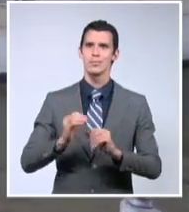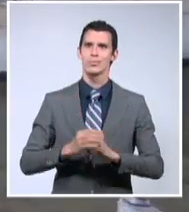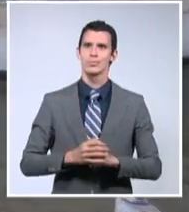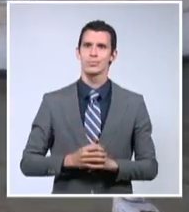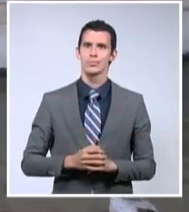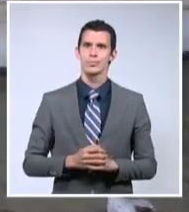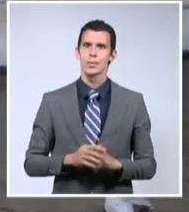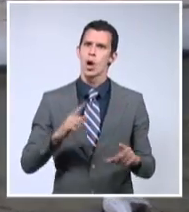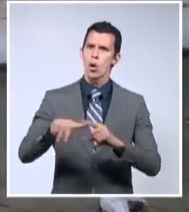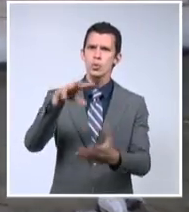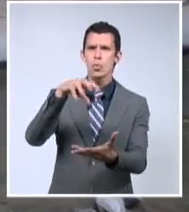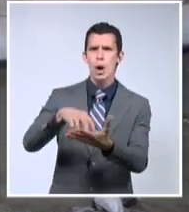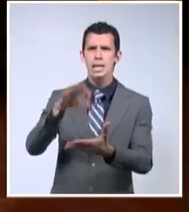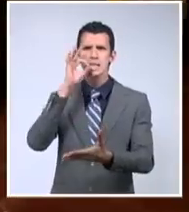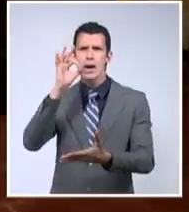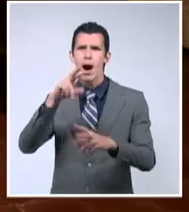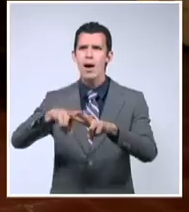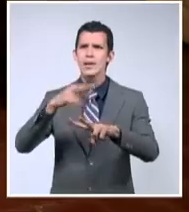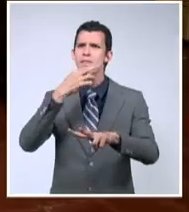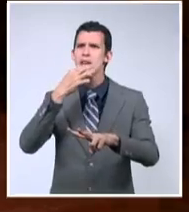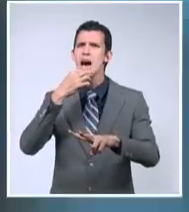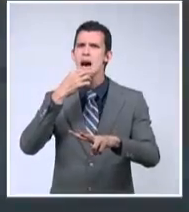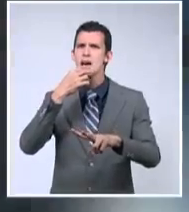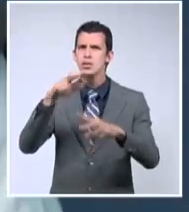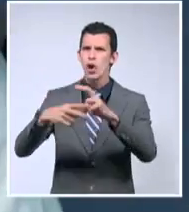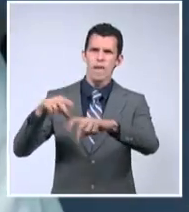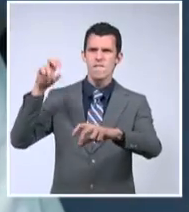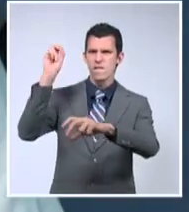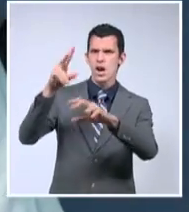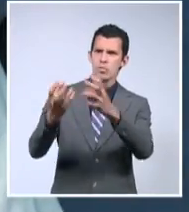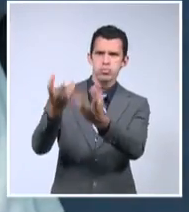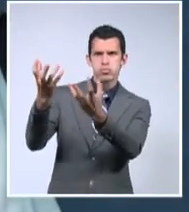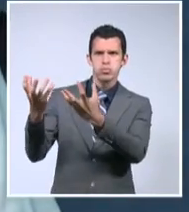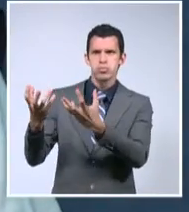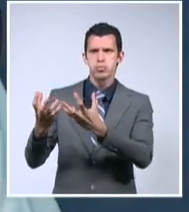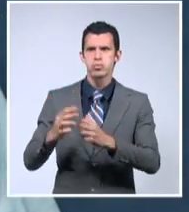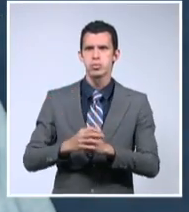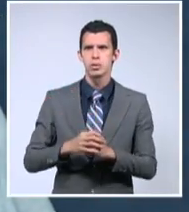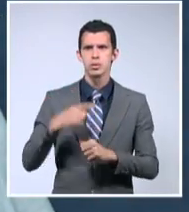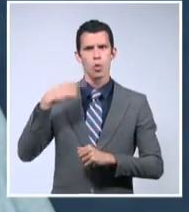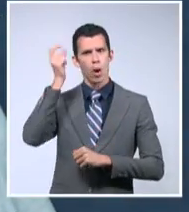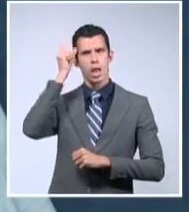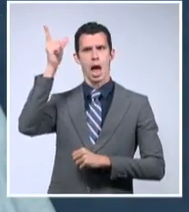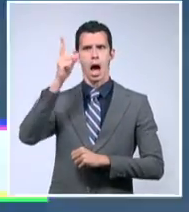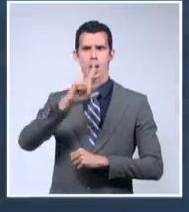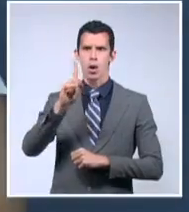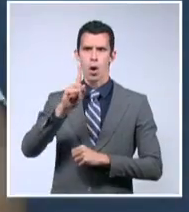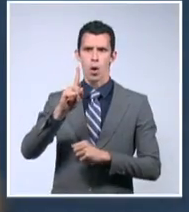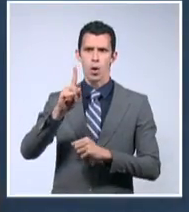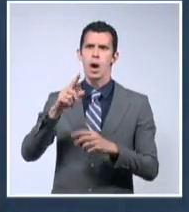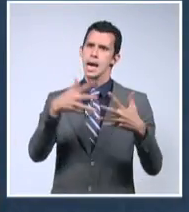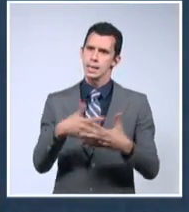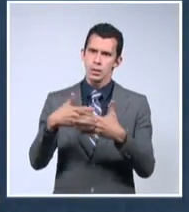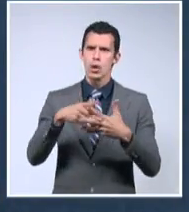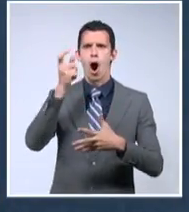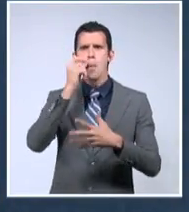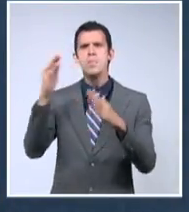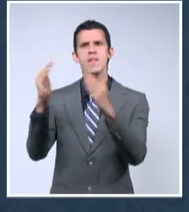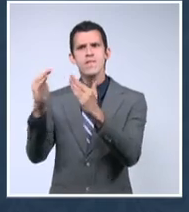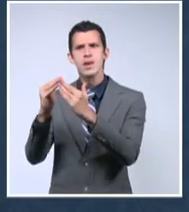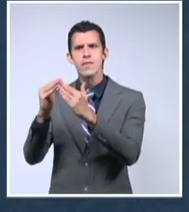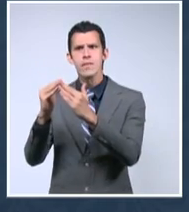y eso, ahí en La Habana Vieja. La idea esta me la da a mí Jorge Fernández Figueras. Él me dijo que si